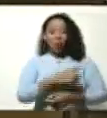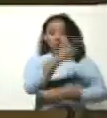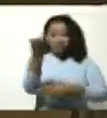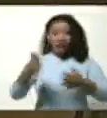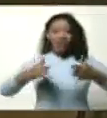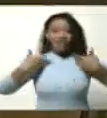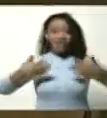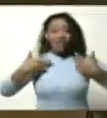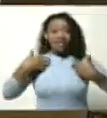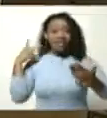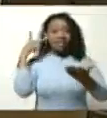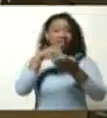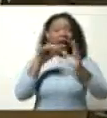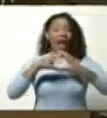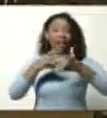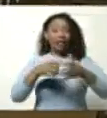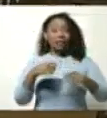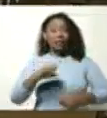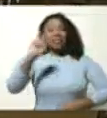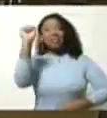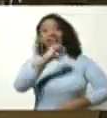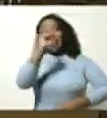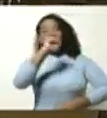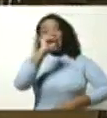con el regreso a clase?